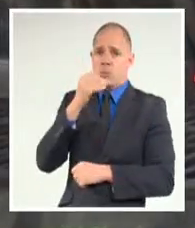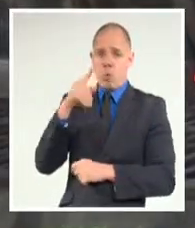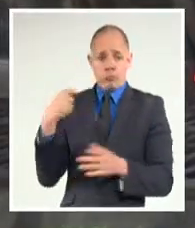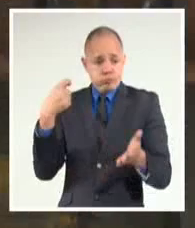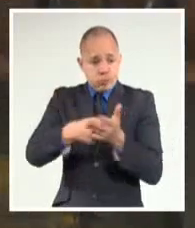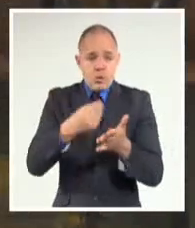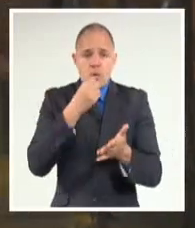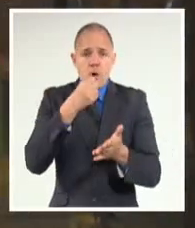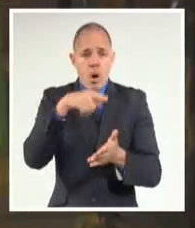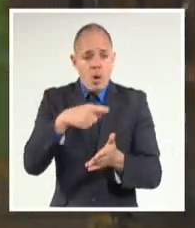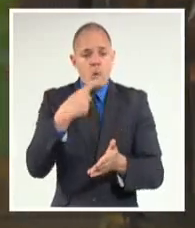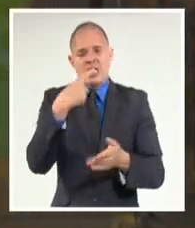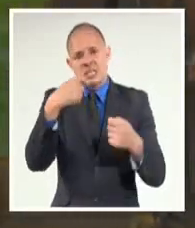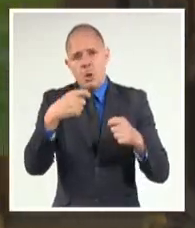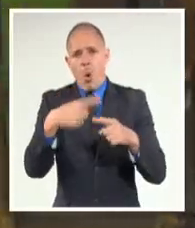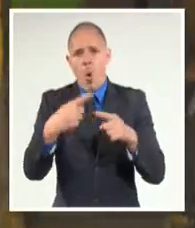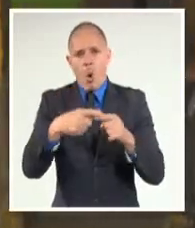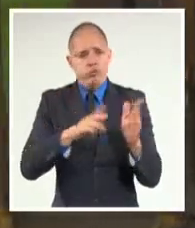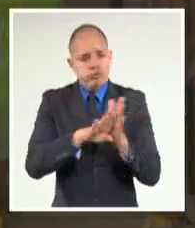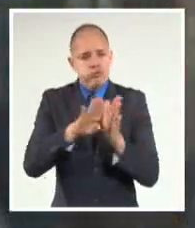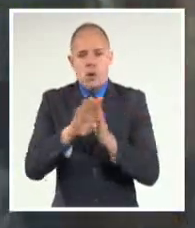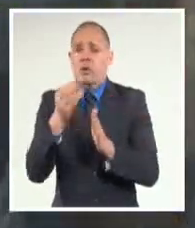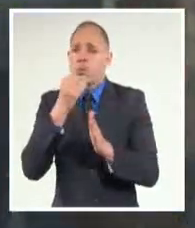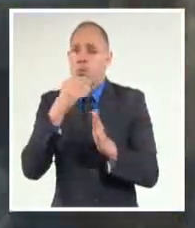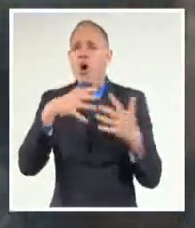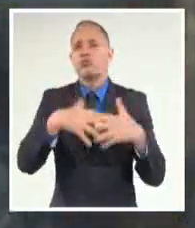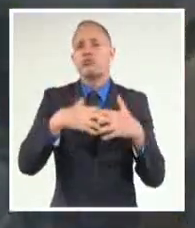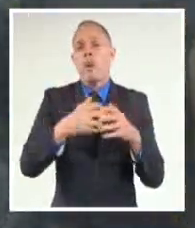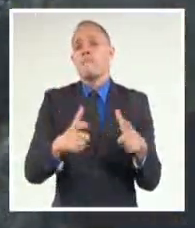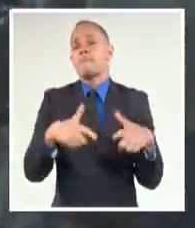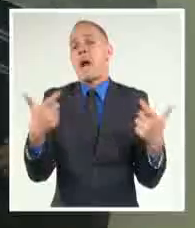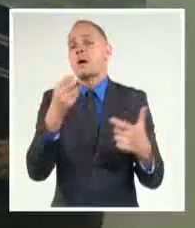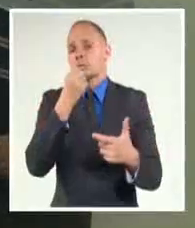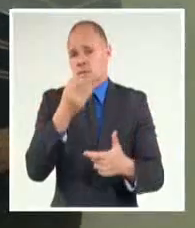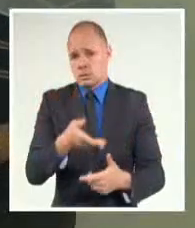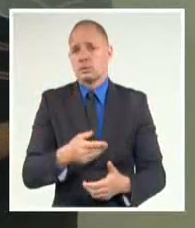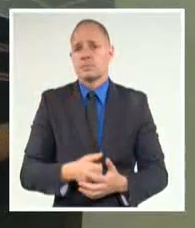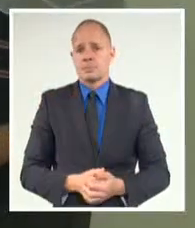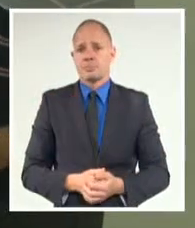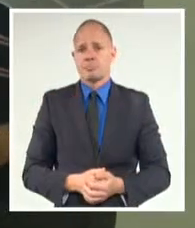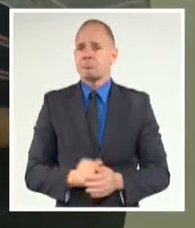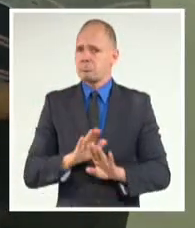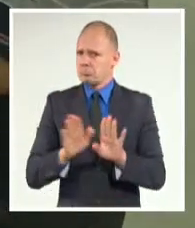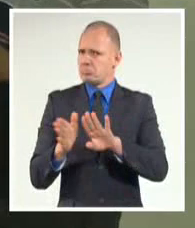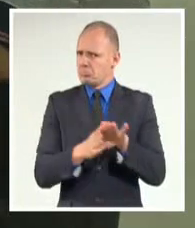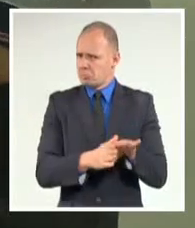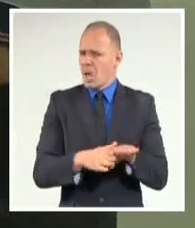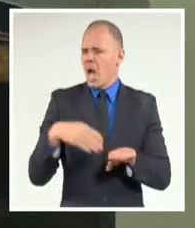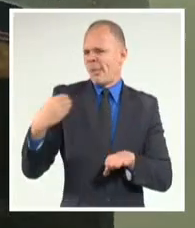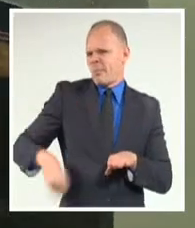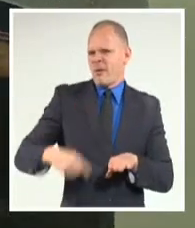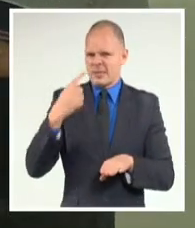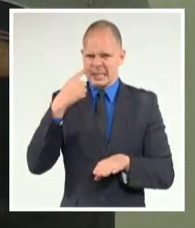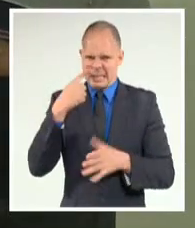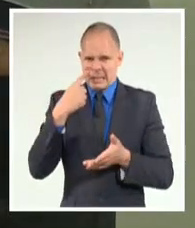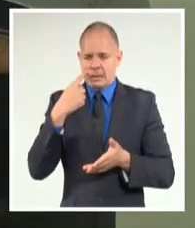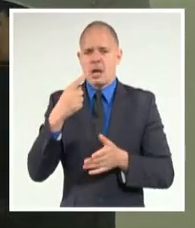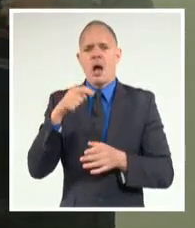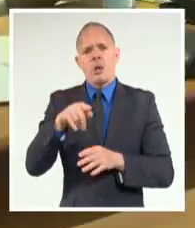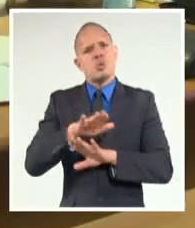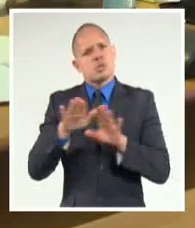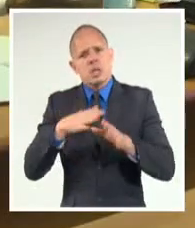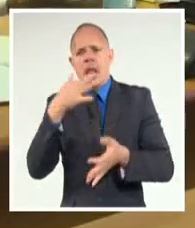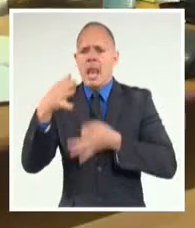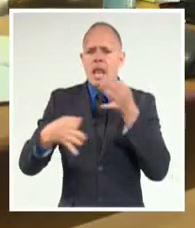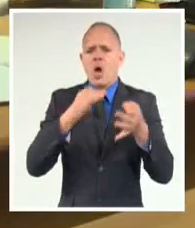potencialidades de la metalurgia tunera a fin de favorecer la producción de acero inoxidable. En la cita también se analizó la situación económica y